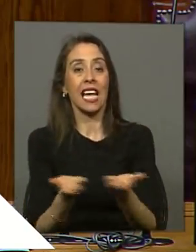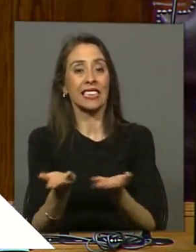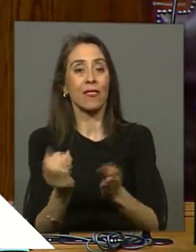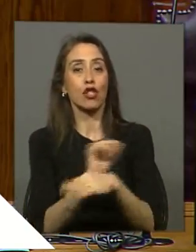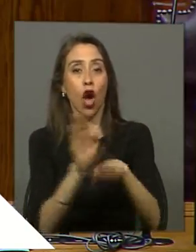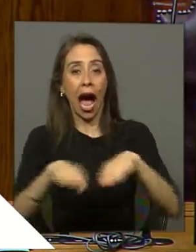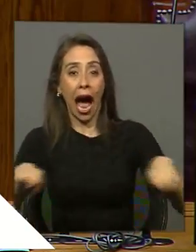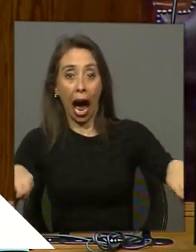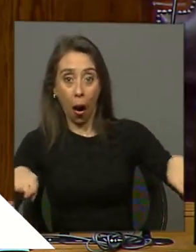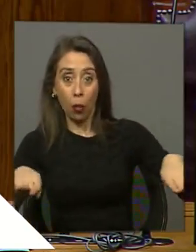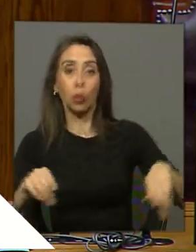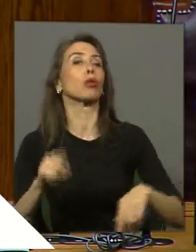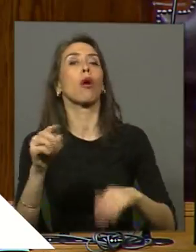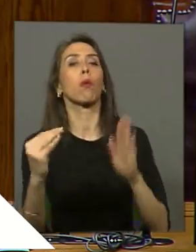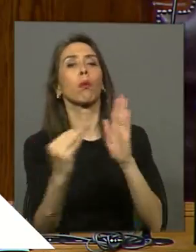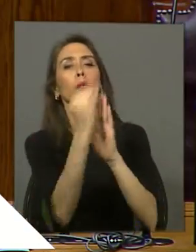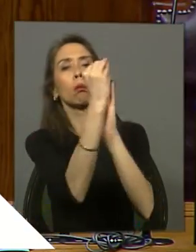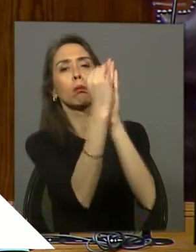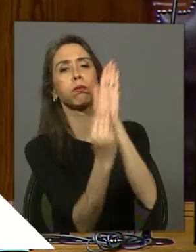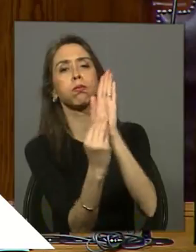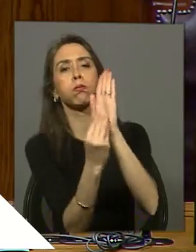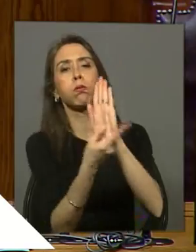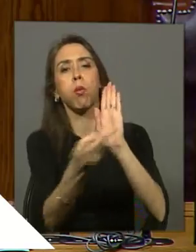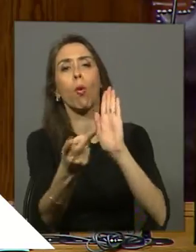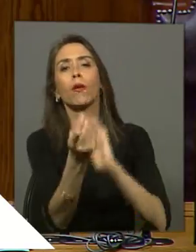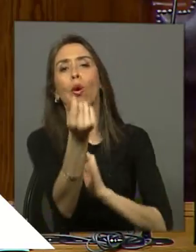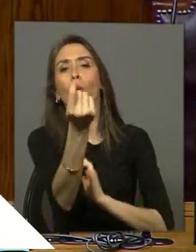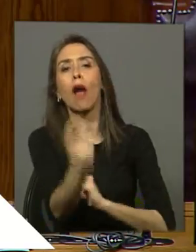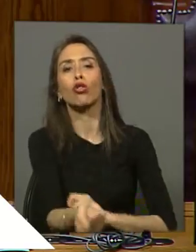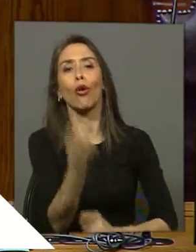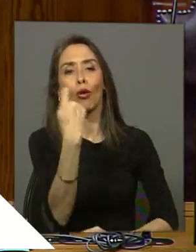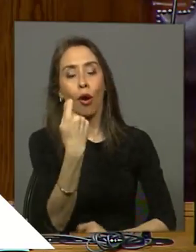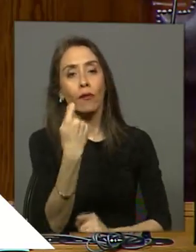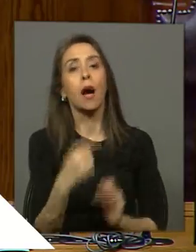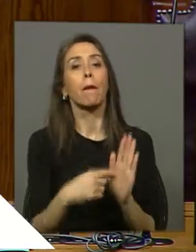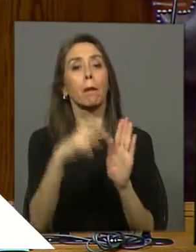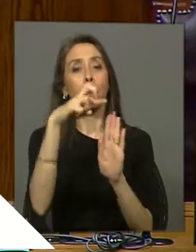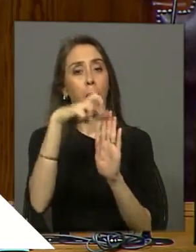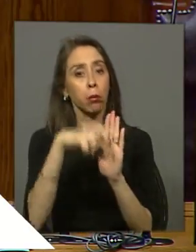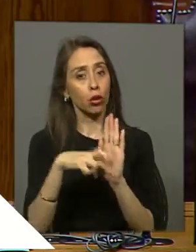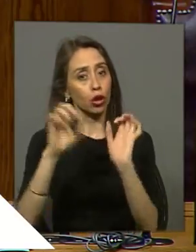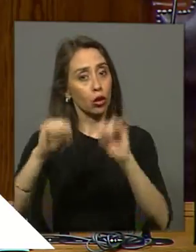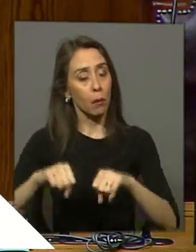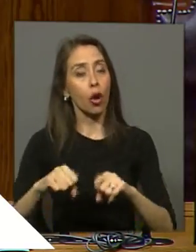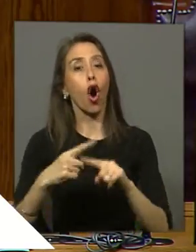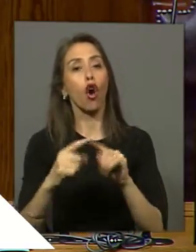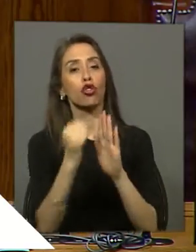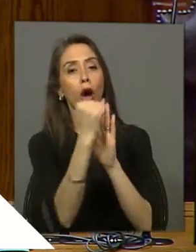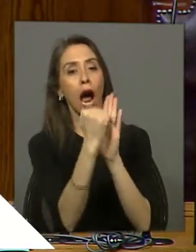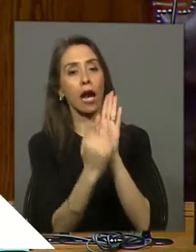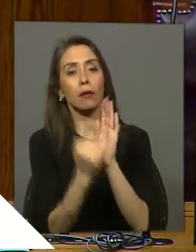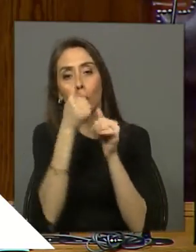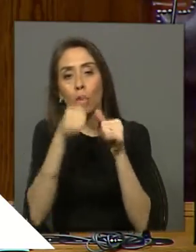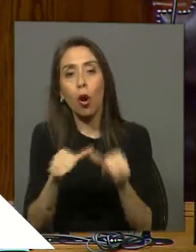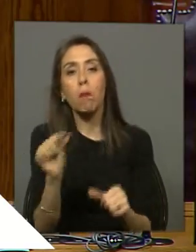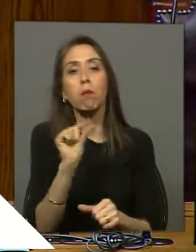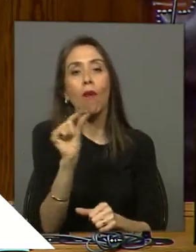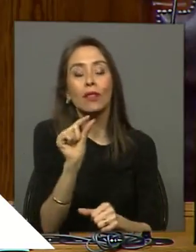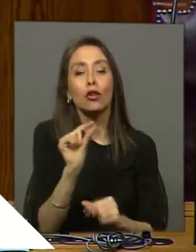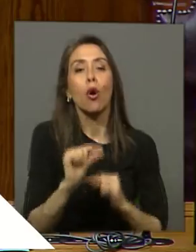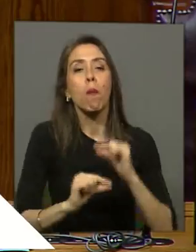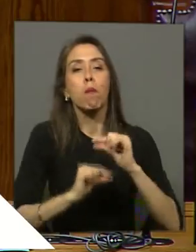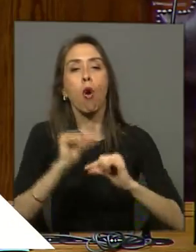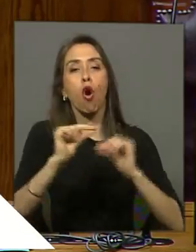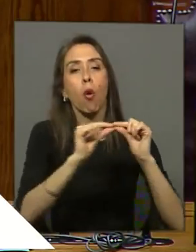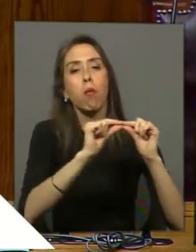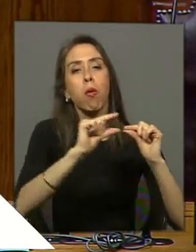información respecto a los derechos que la ley ha establecido. El proyecto aprobado considera también normas transitorias que permiten una aplicación paulatina de